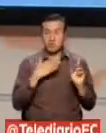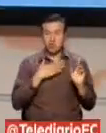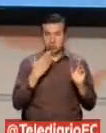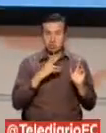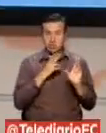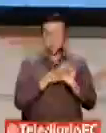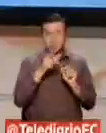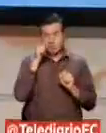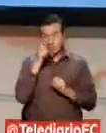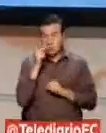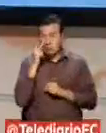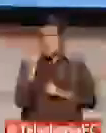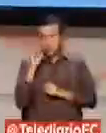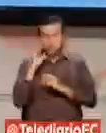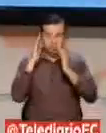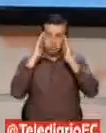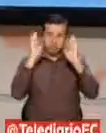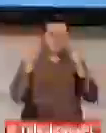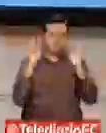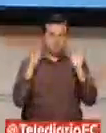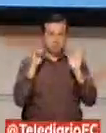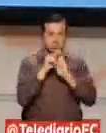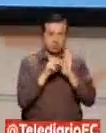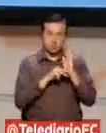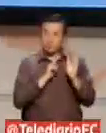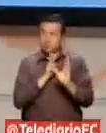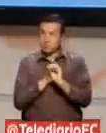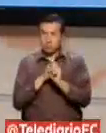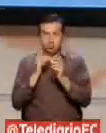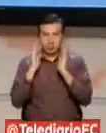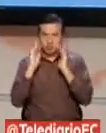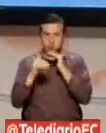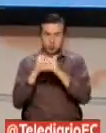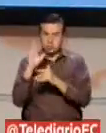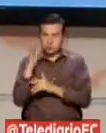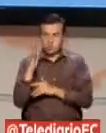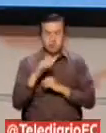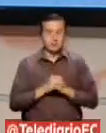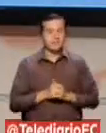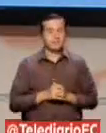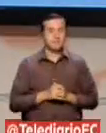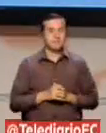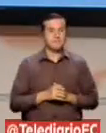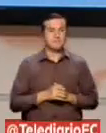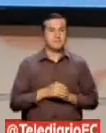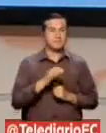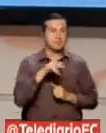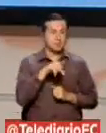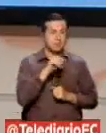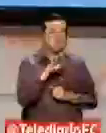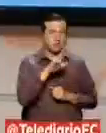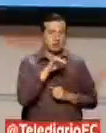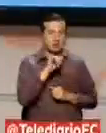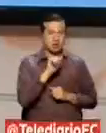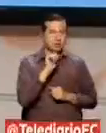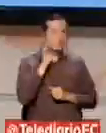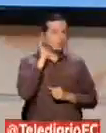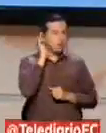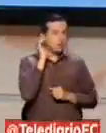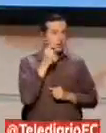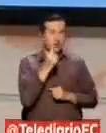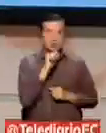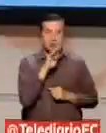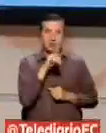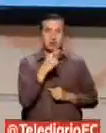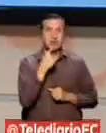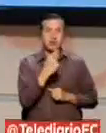la Fiscalía, pero por la norma, yo no soy parte procesal, pero la señora Patricia, viuda del general Gabel, ha manifestado